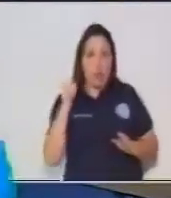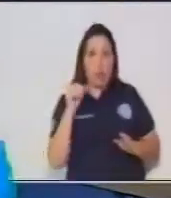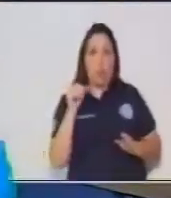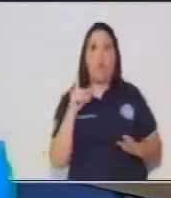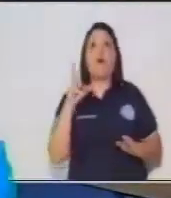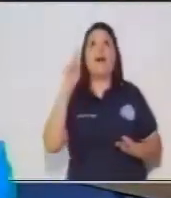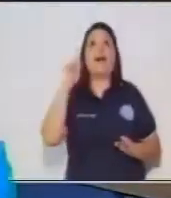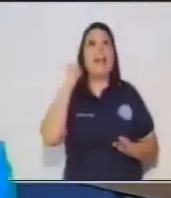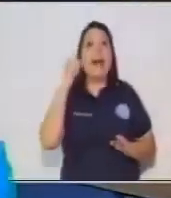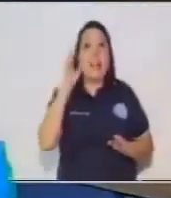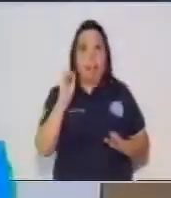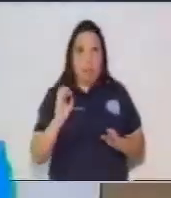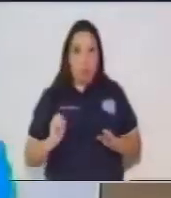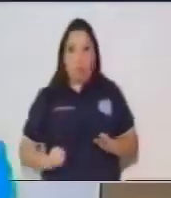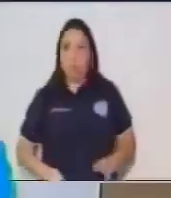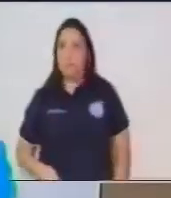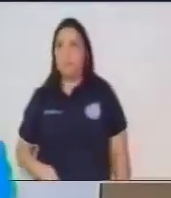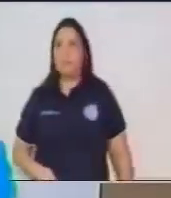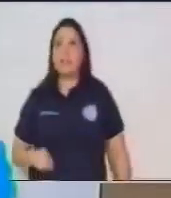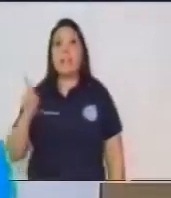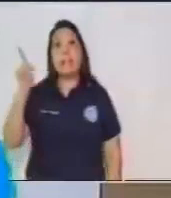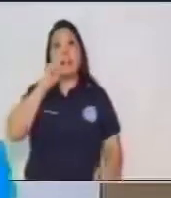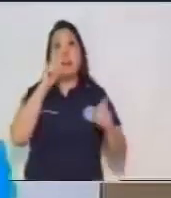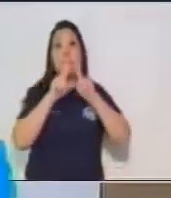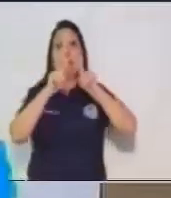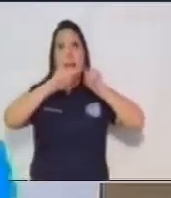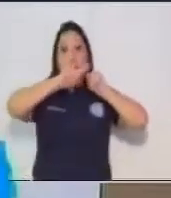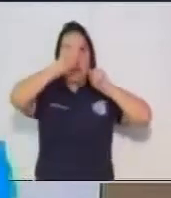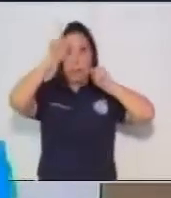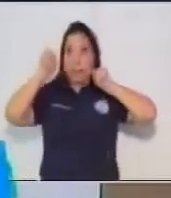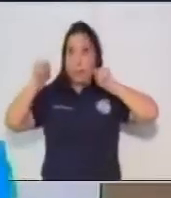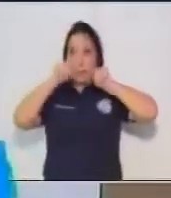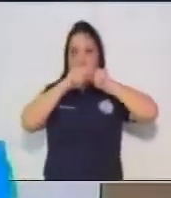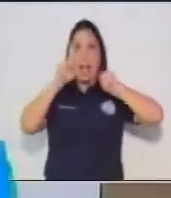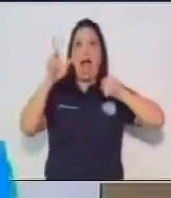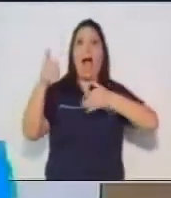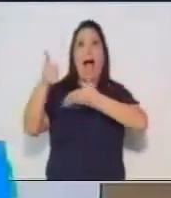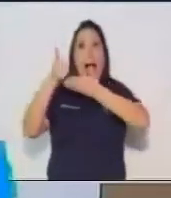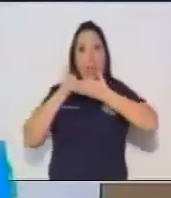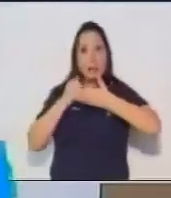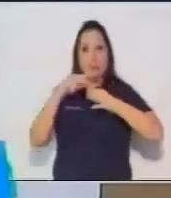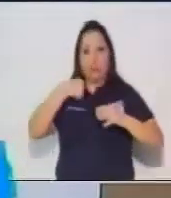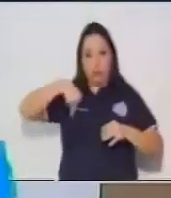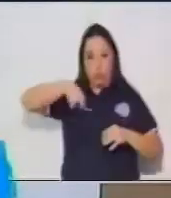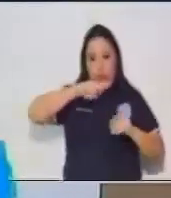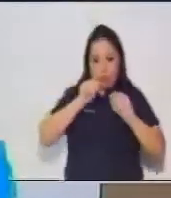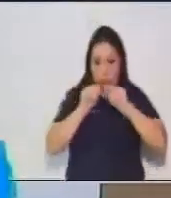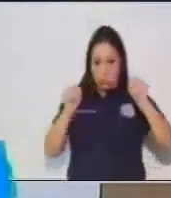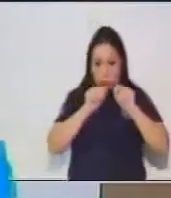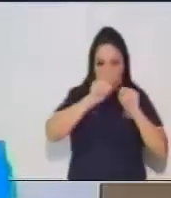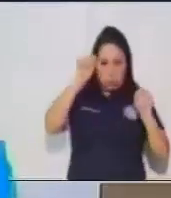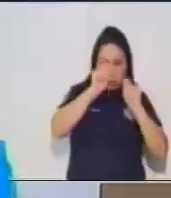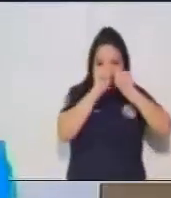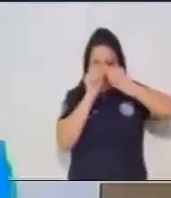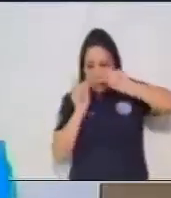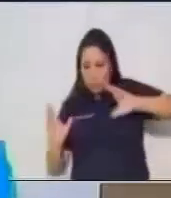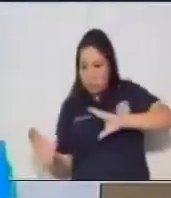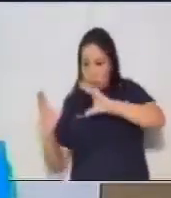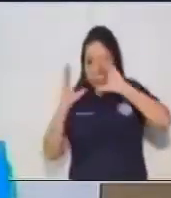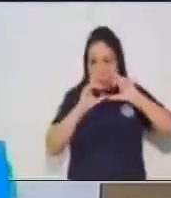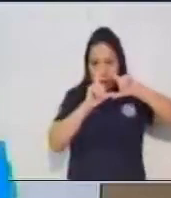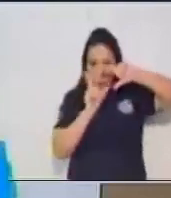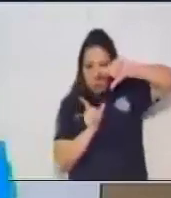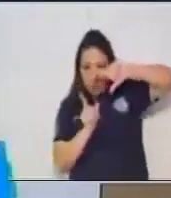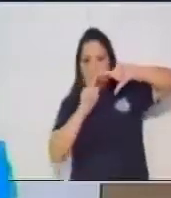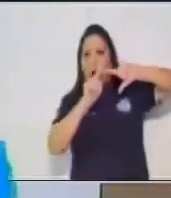grado. Y nuestro transportador es el que nos sirve para medir la abertura entre los ángulos.